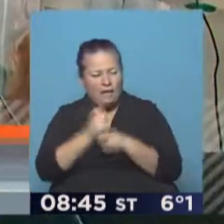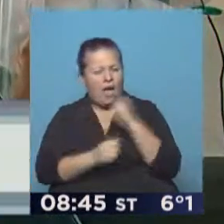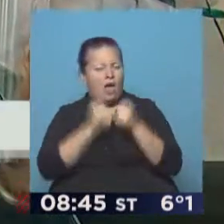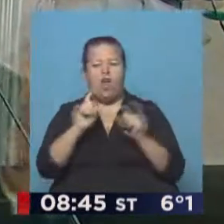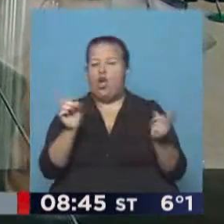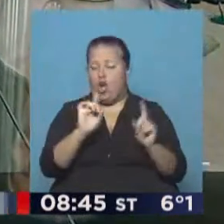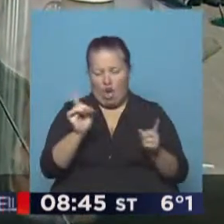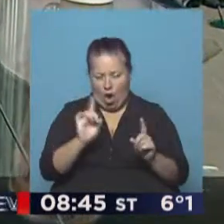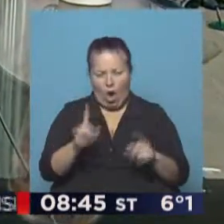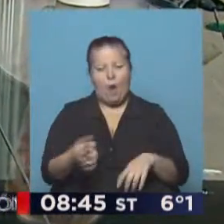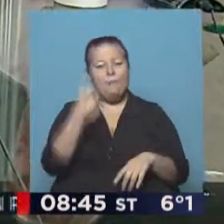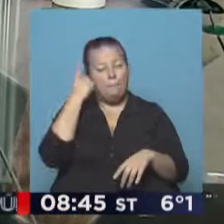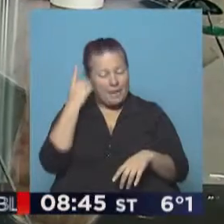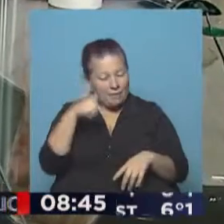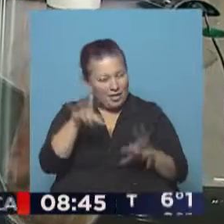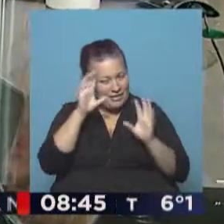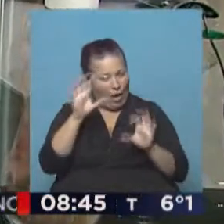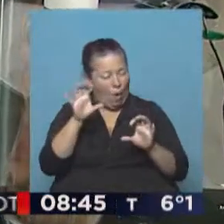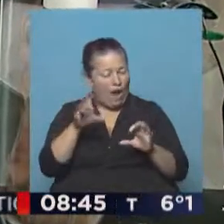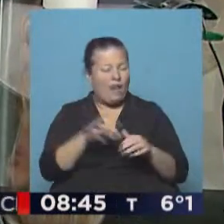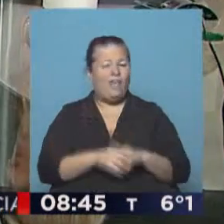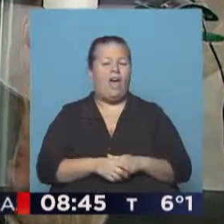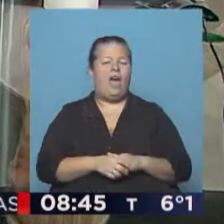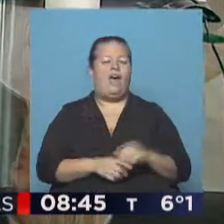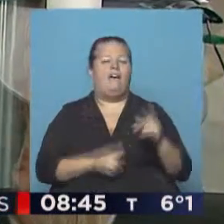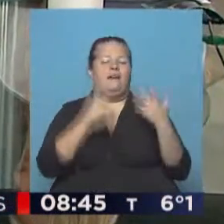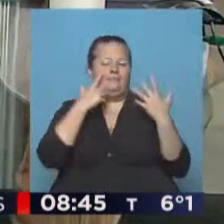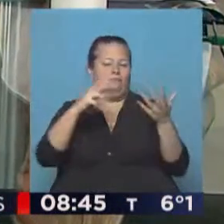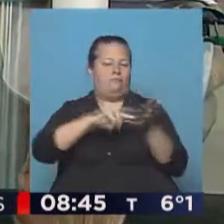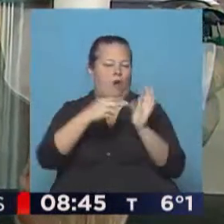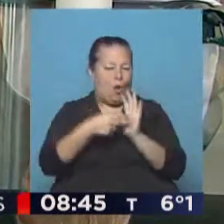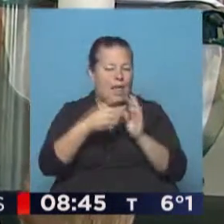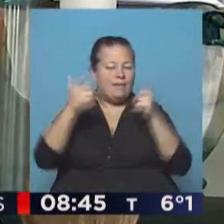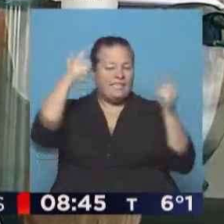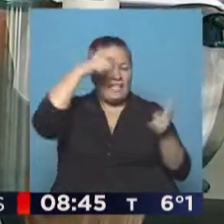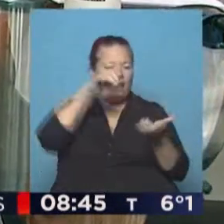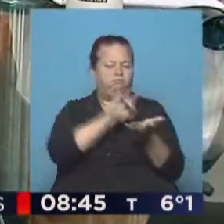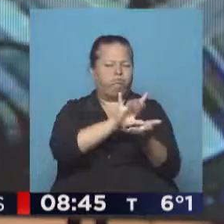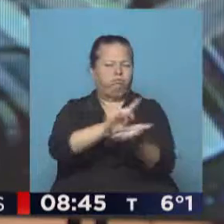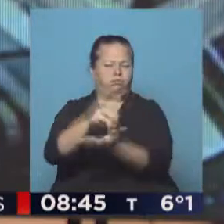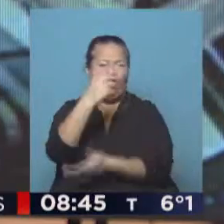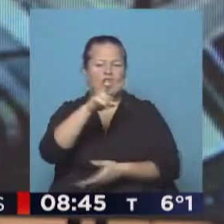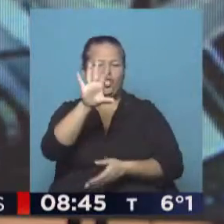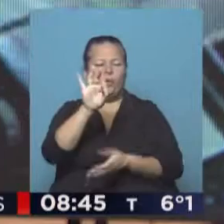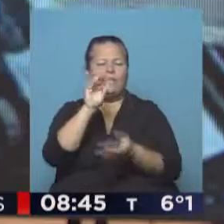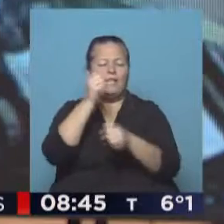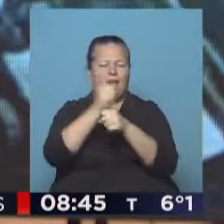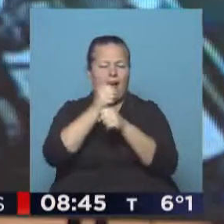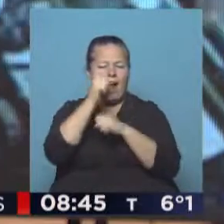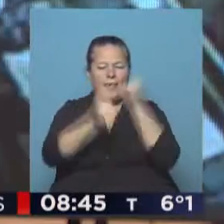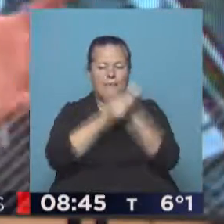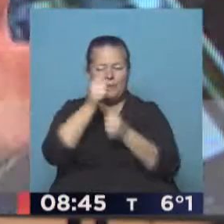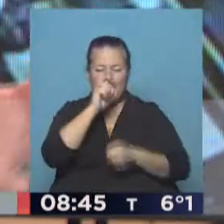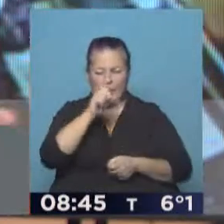No, primero si recuerdan aquella famosa crisis donde Chávez despidió a más de 250 trabajadores de la industria